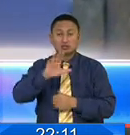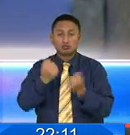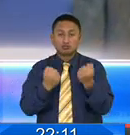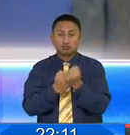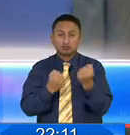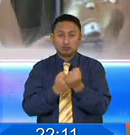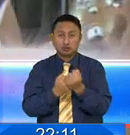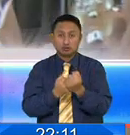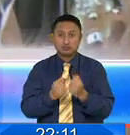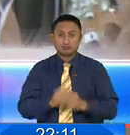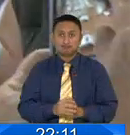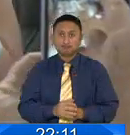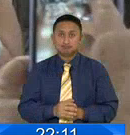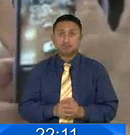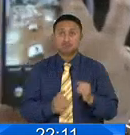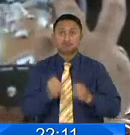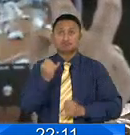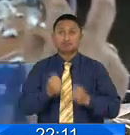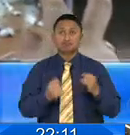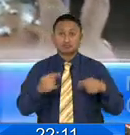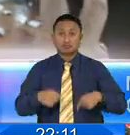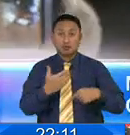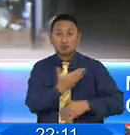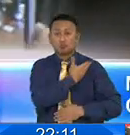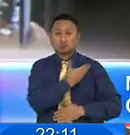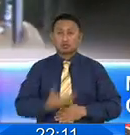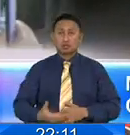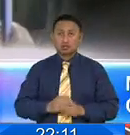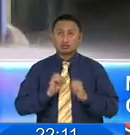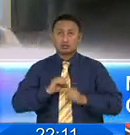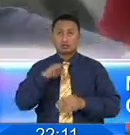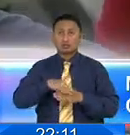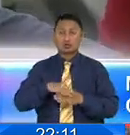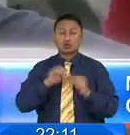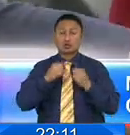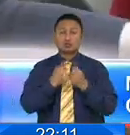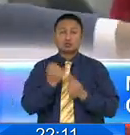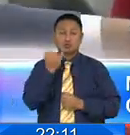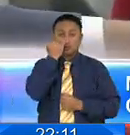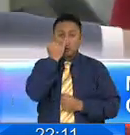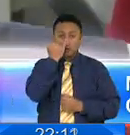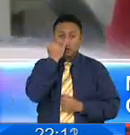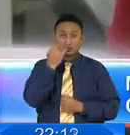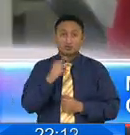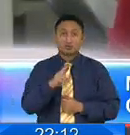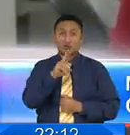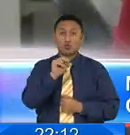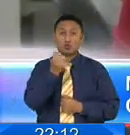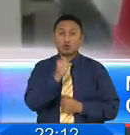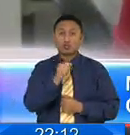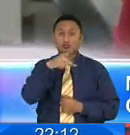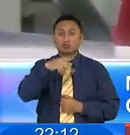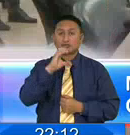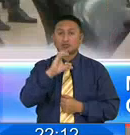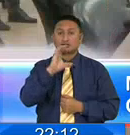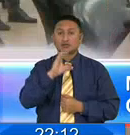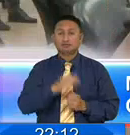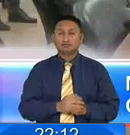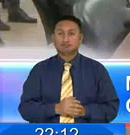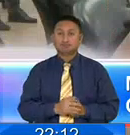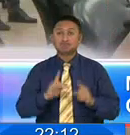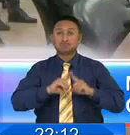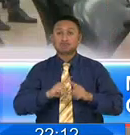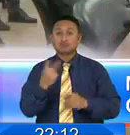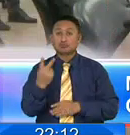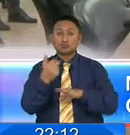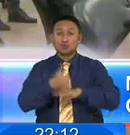comisión. Finalmente, Pazmiño alcanzó la presidencia con los votos de Pachacútic, Correísmo y Partido Social Cristiano. Sin embargo, ambas